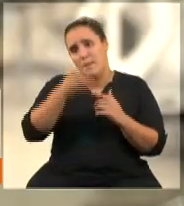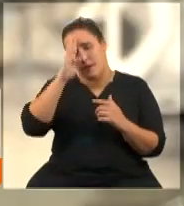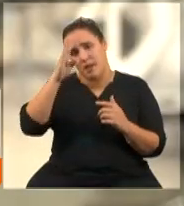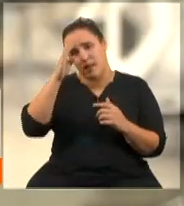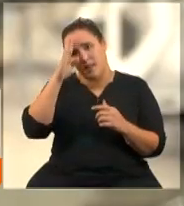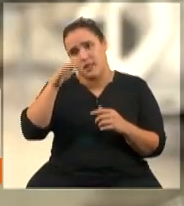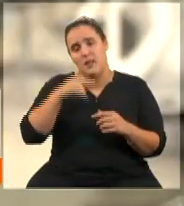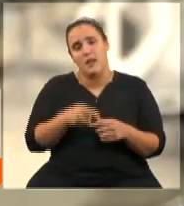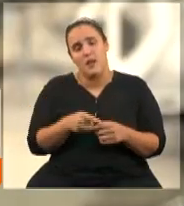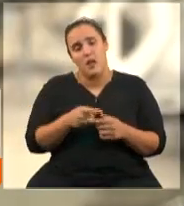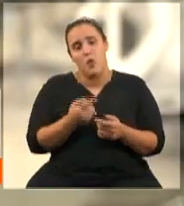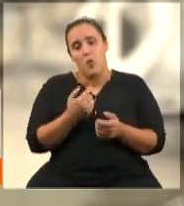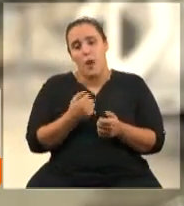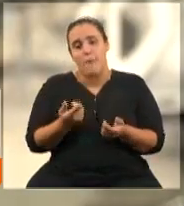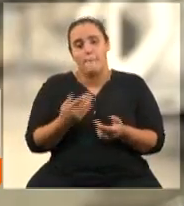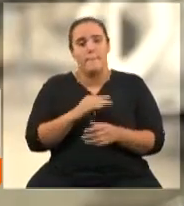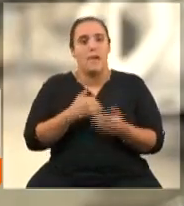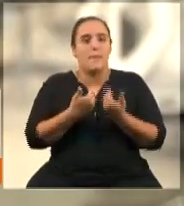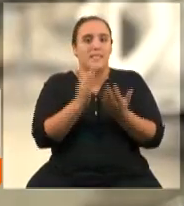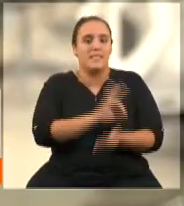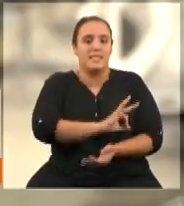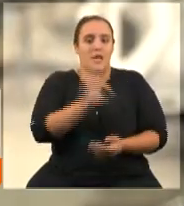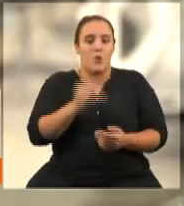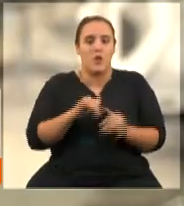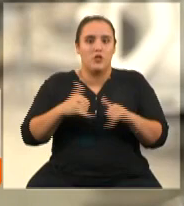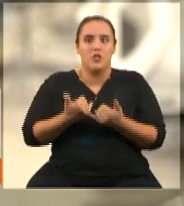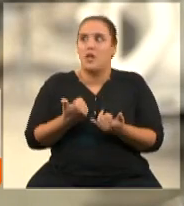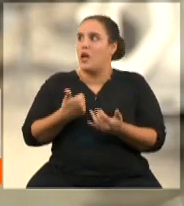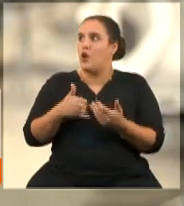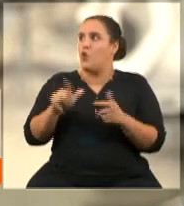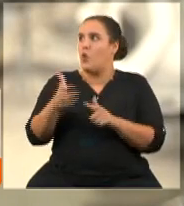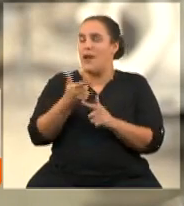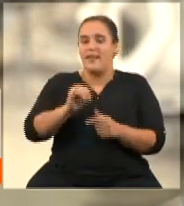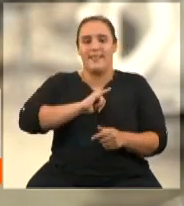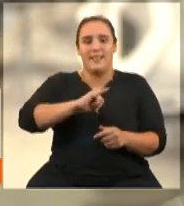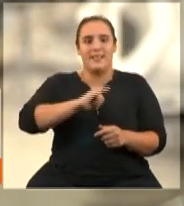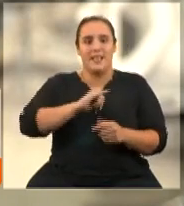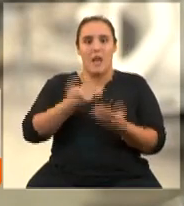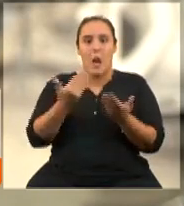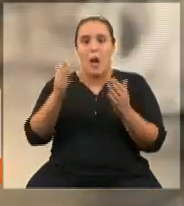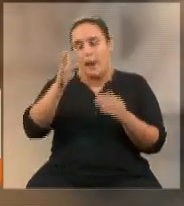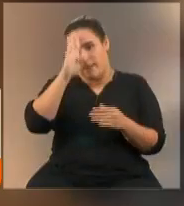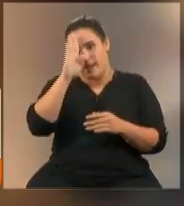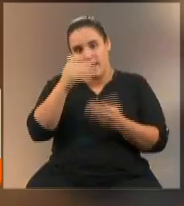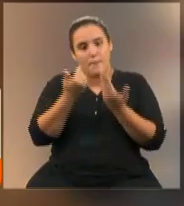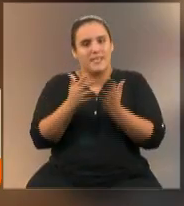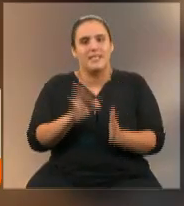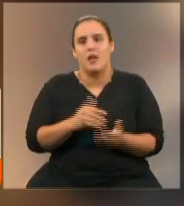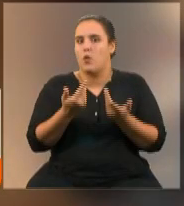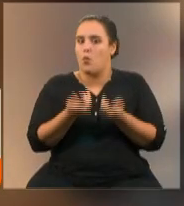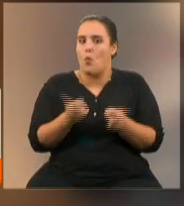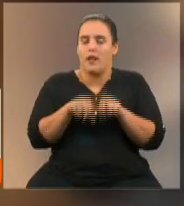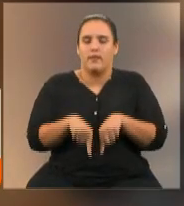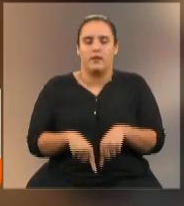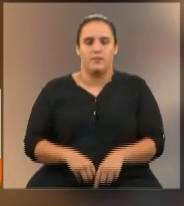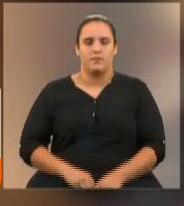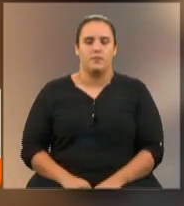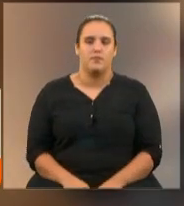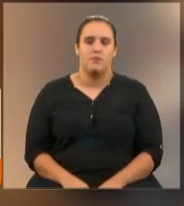reconstruirse cuando te despojan de todo lo que constituye su identidad y el aprender a comenzar de nuevo